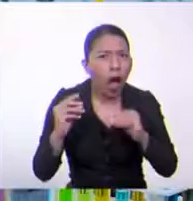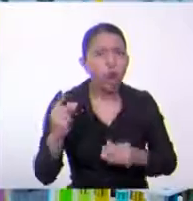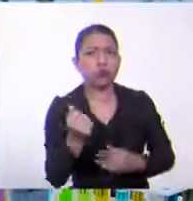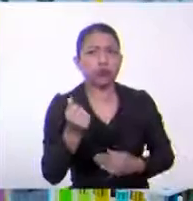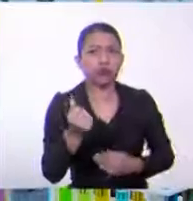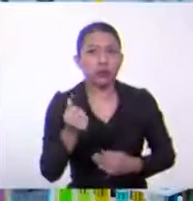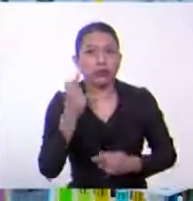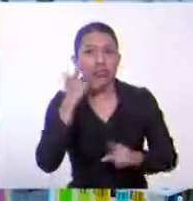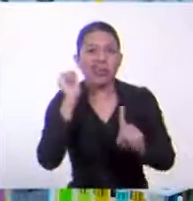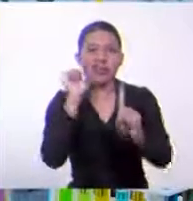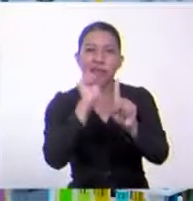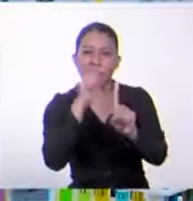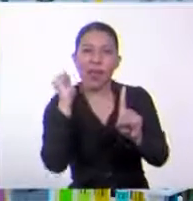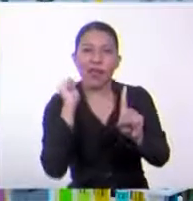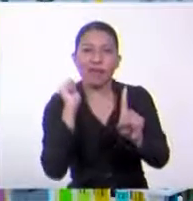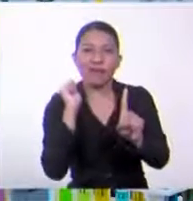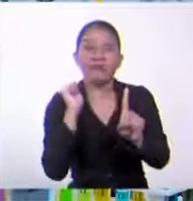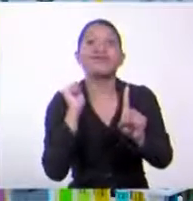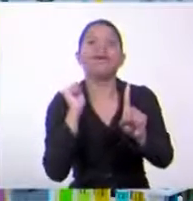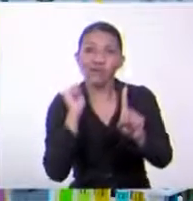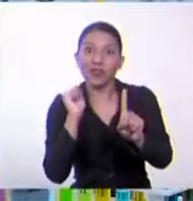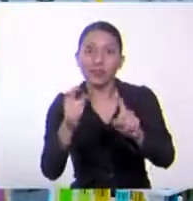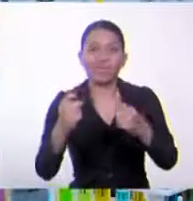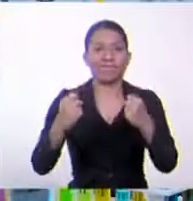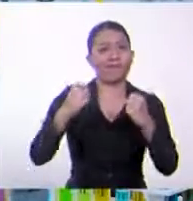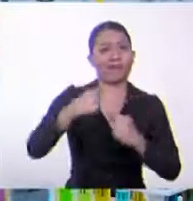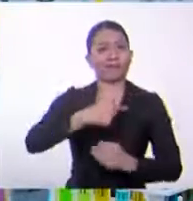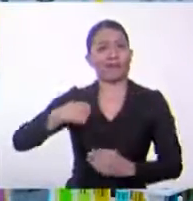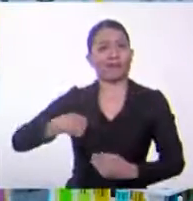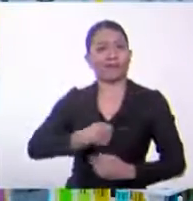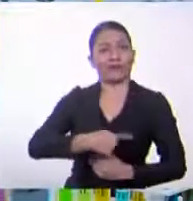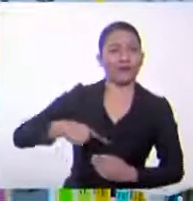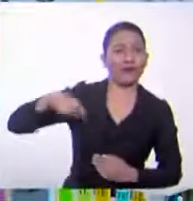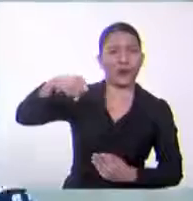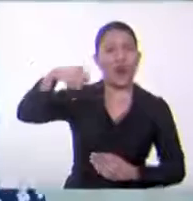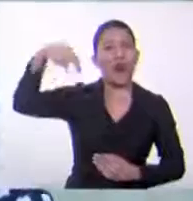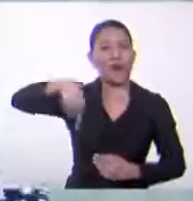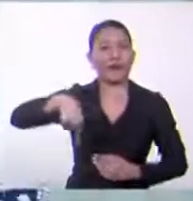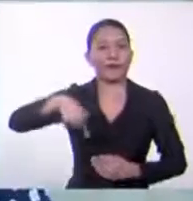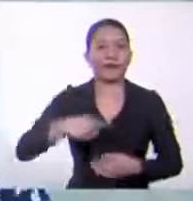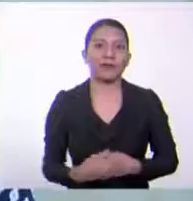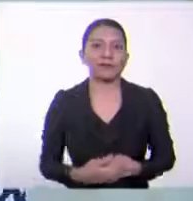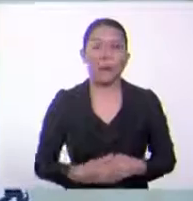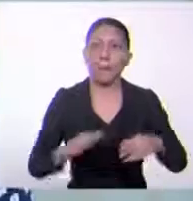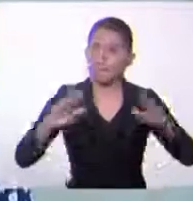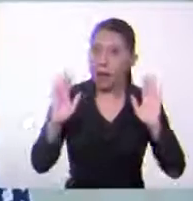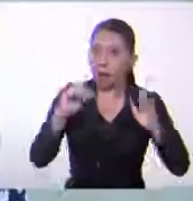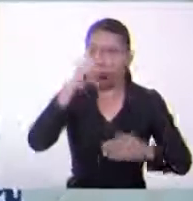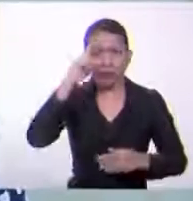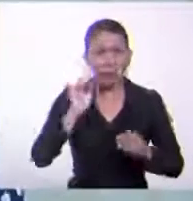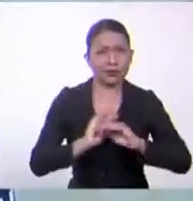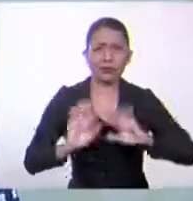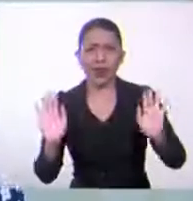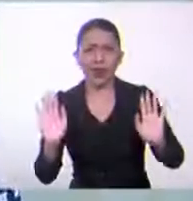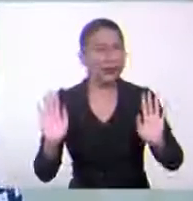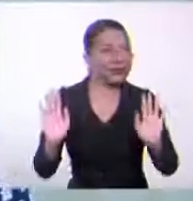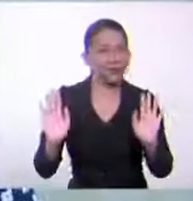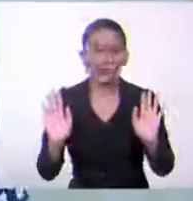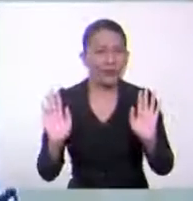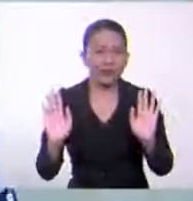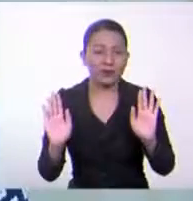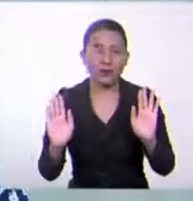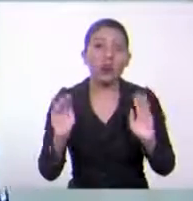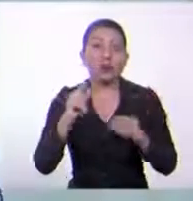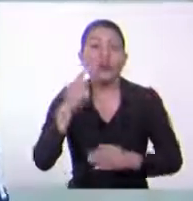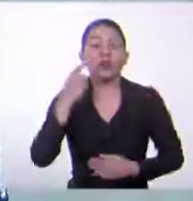su trampa. Por lo tanto, son los superpoderes que estudiaremos este día. Pero no solo es eso. Increíblemente,